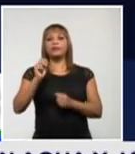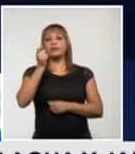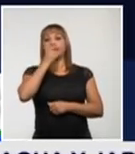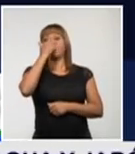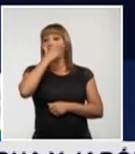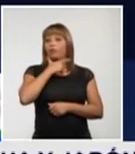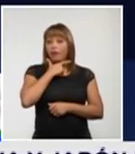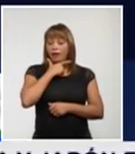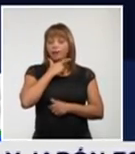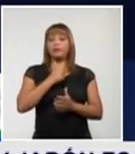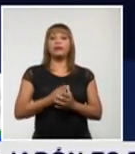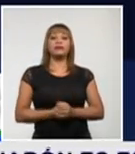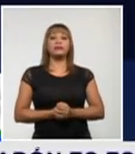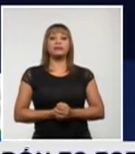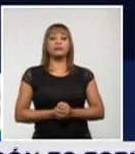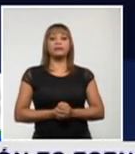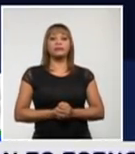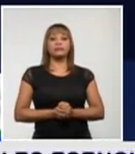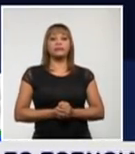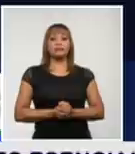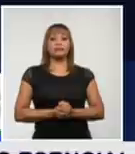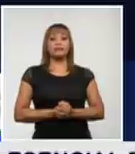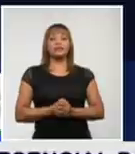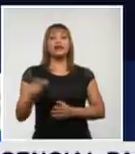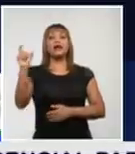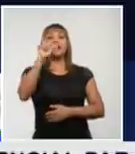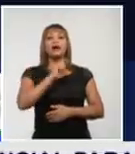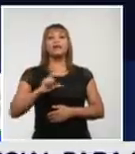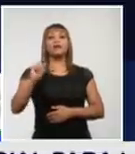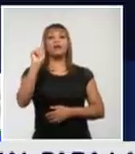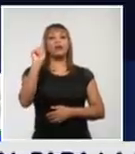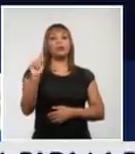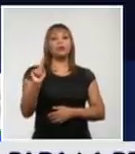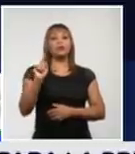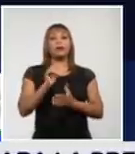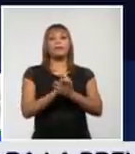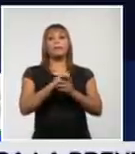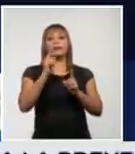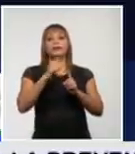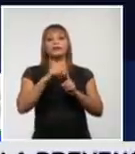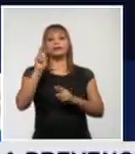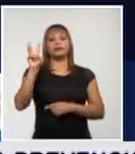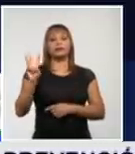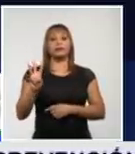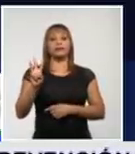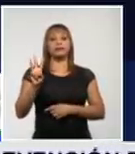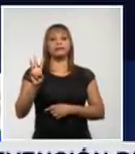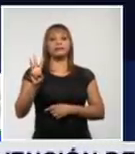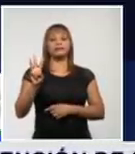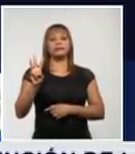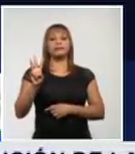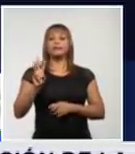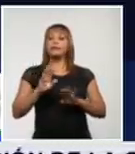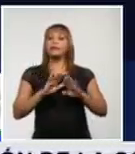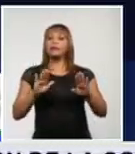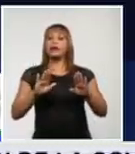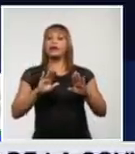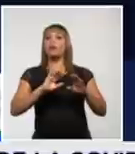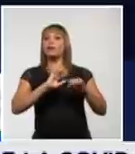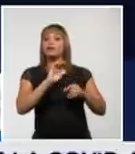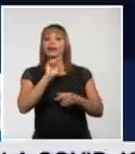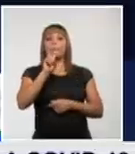Camagüey 1 y Matanzas 3. Y con estas 27 al